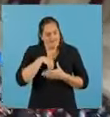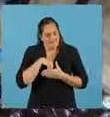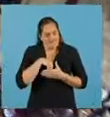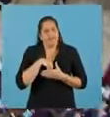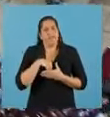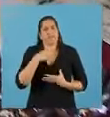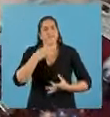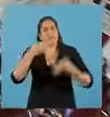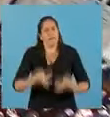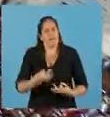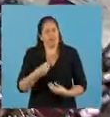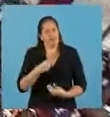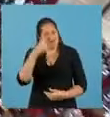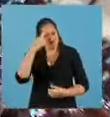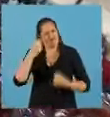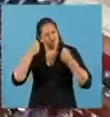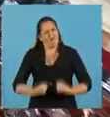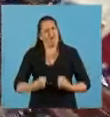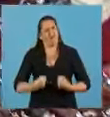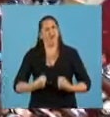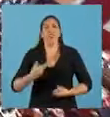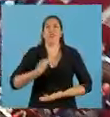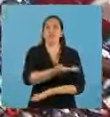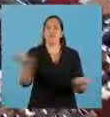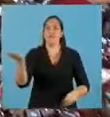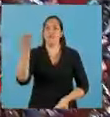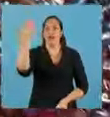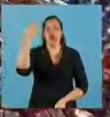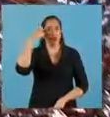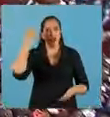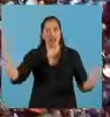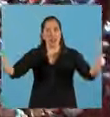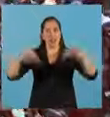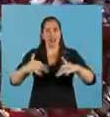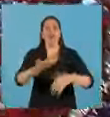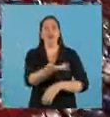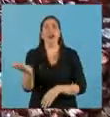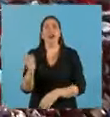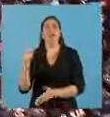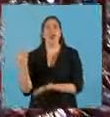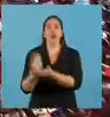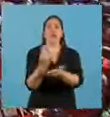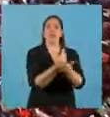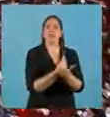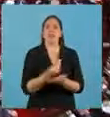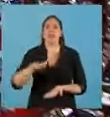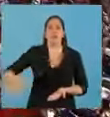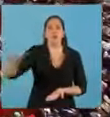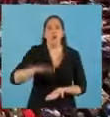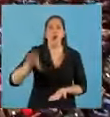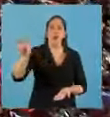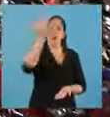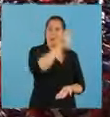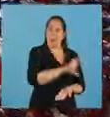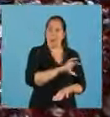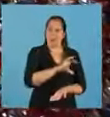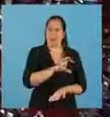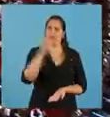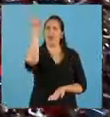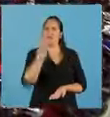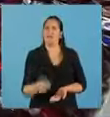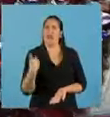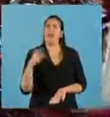toda, frente a esta asamblea legislativa que reúne a los representantes del pueblo y de las provincias, de un país